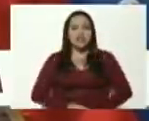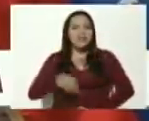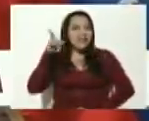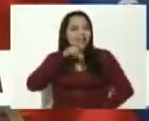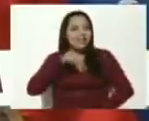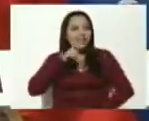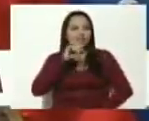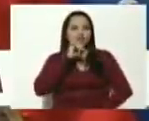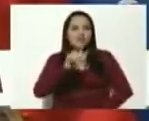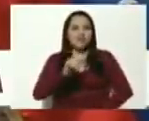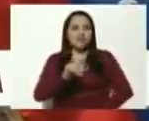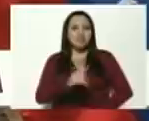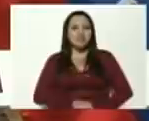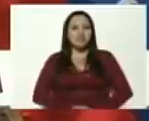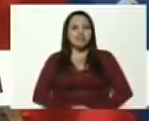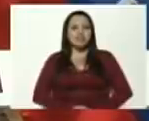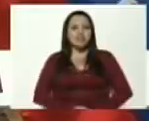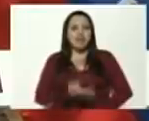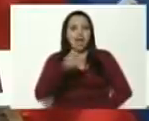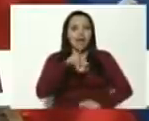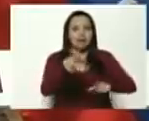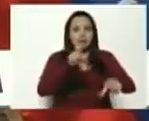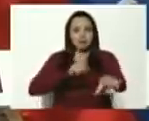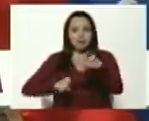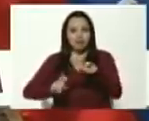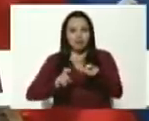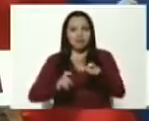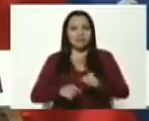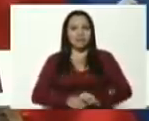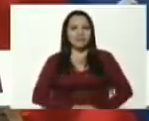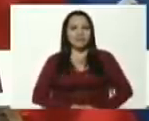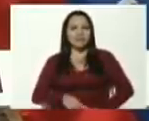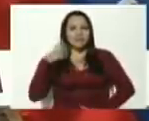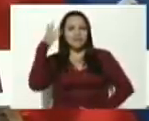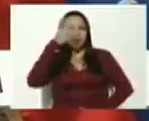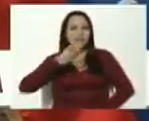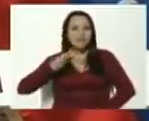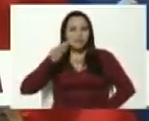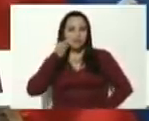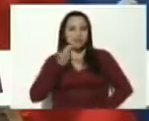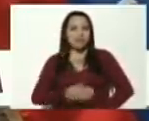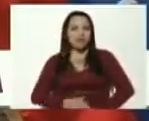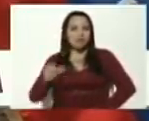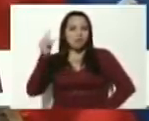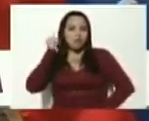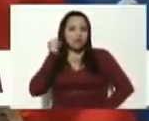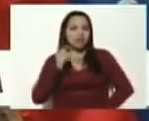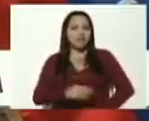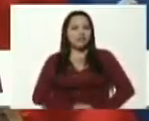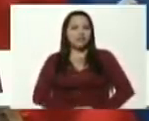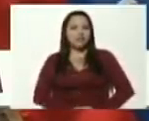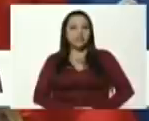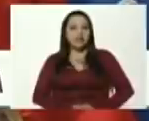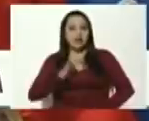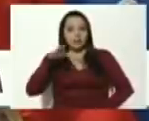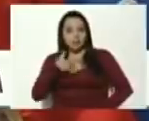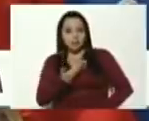trabajo, buscan captar jóvenes, adolescentes, mujeres, para